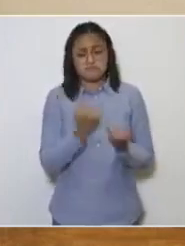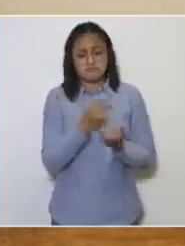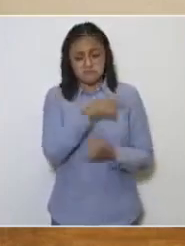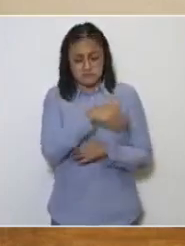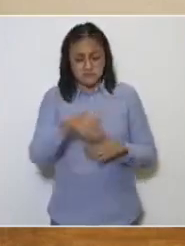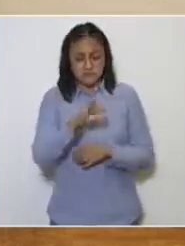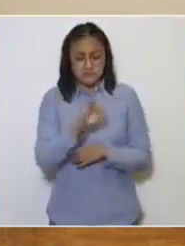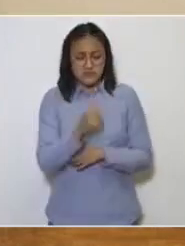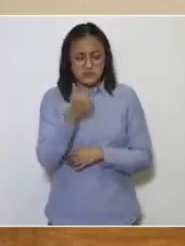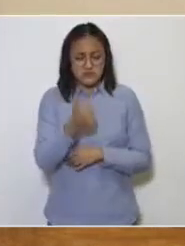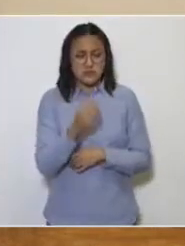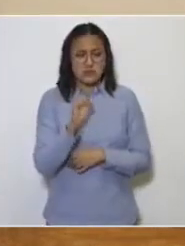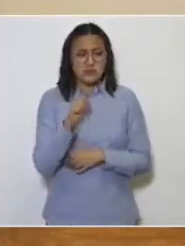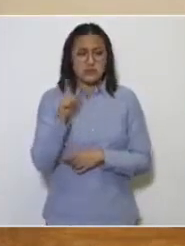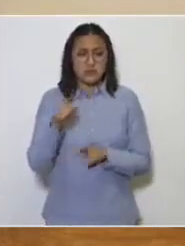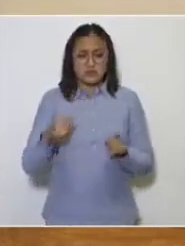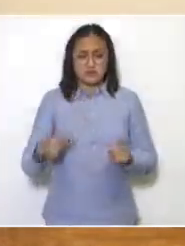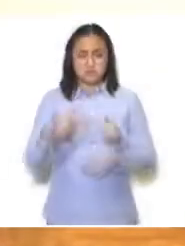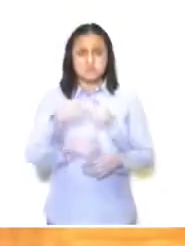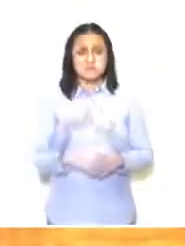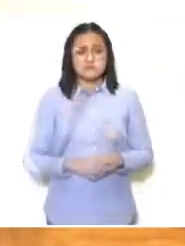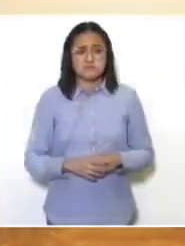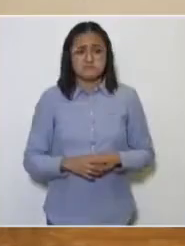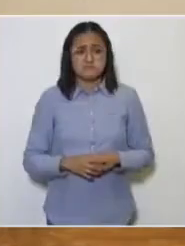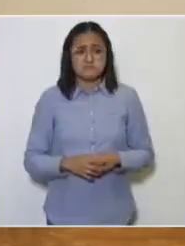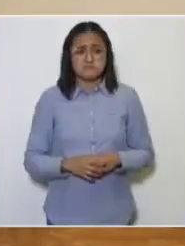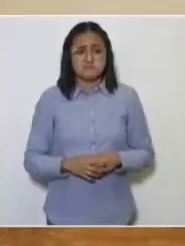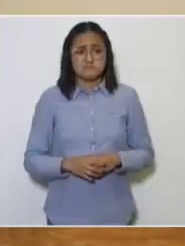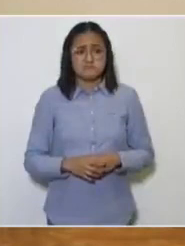46 o como en la cuchilla.